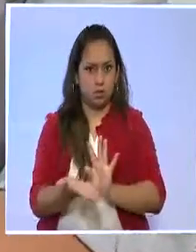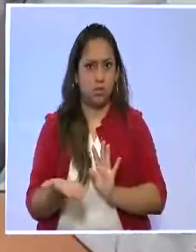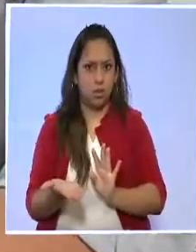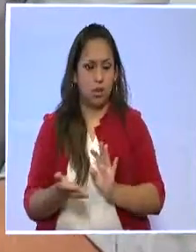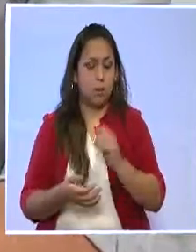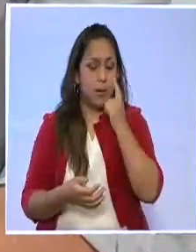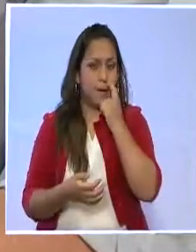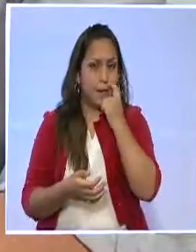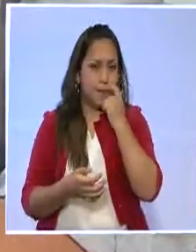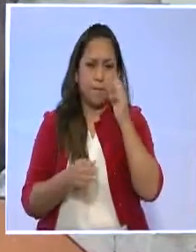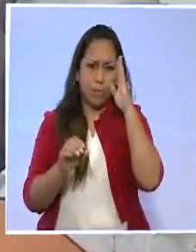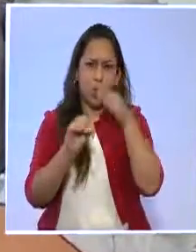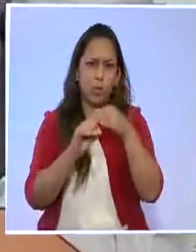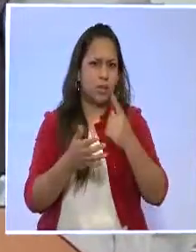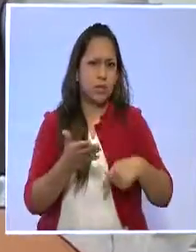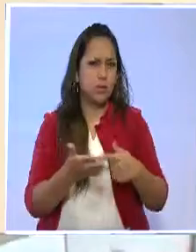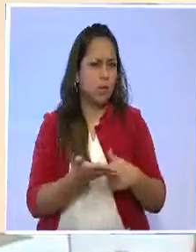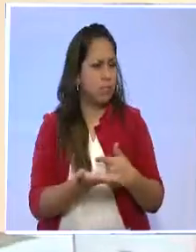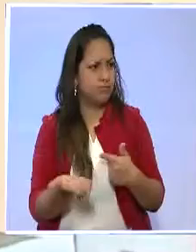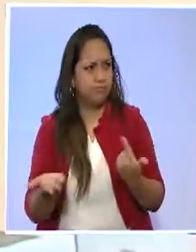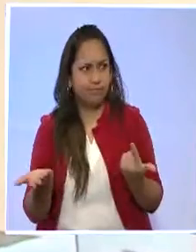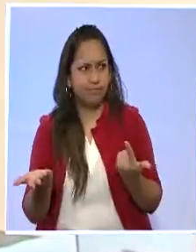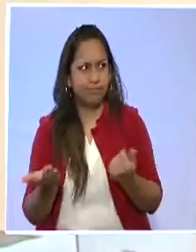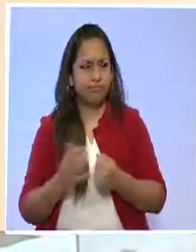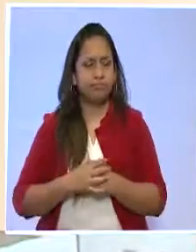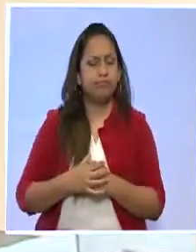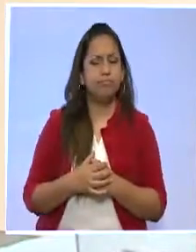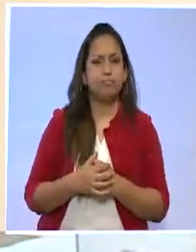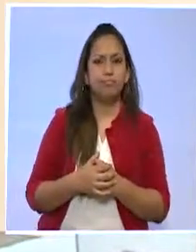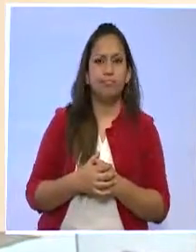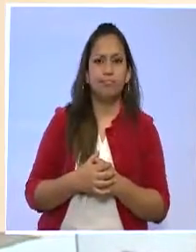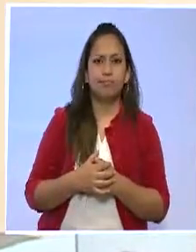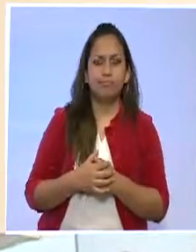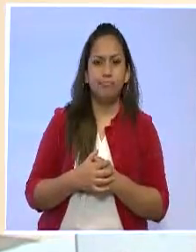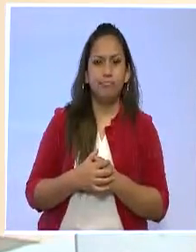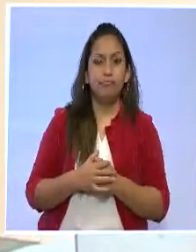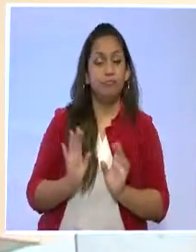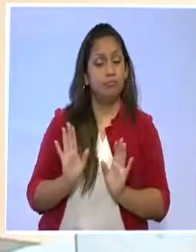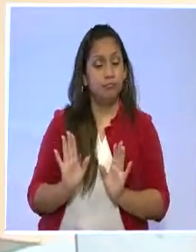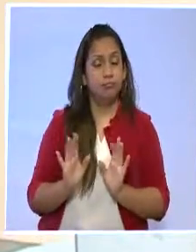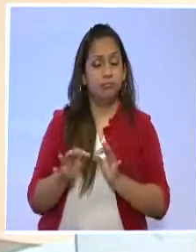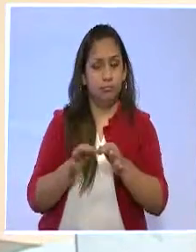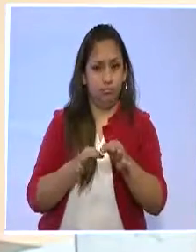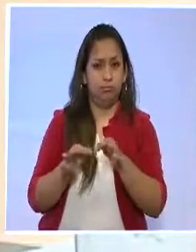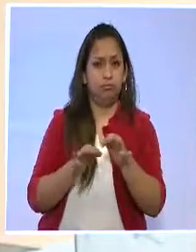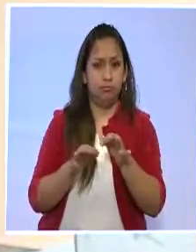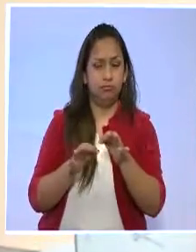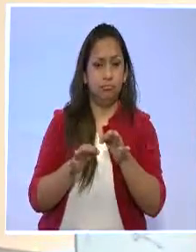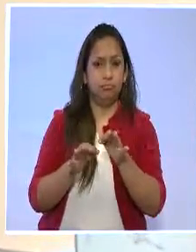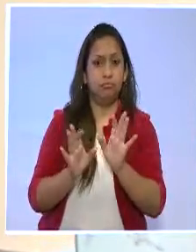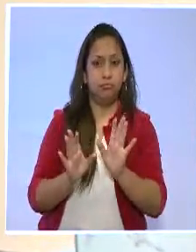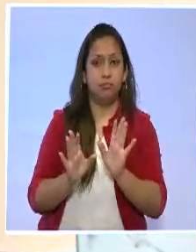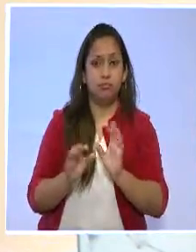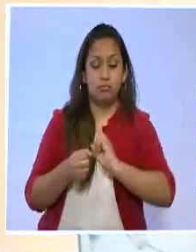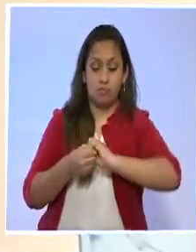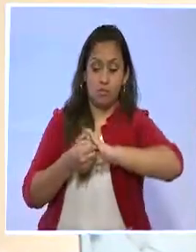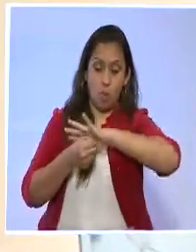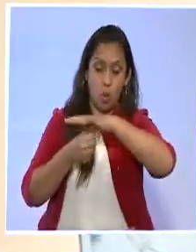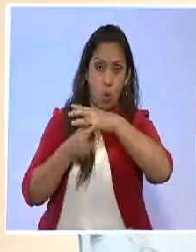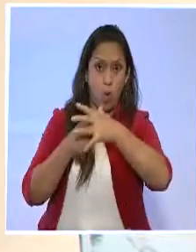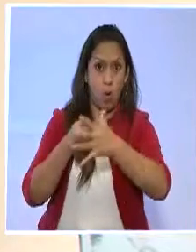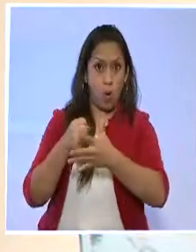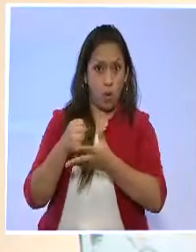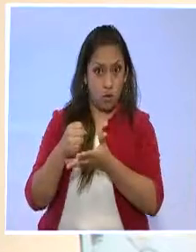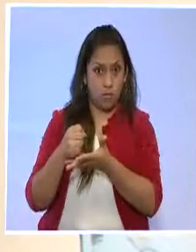intención de este tipo de medidas bueno hay que decir que el mundo entero y justo